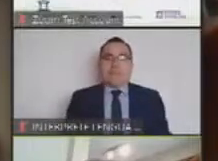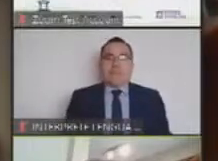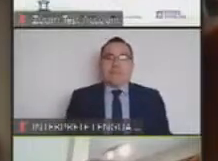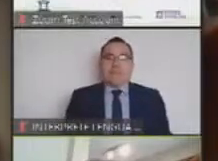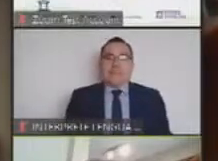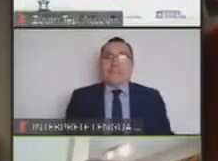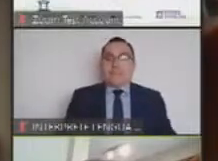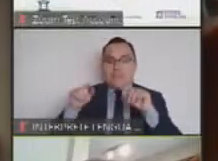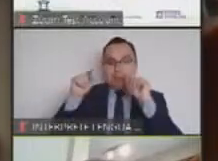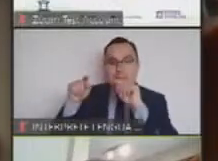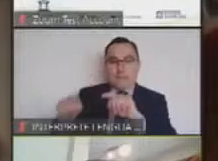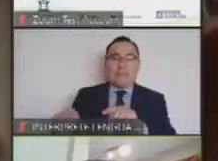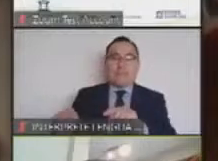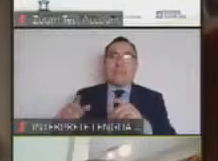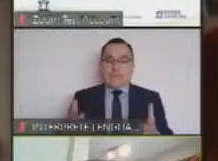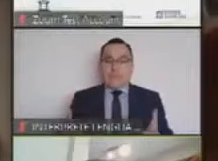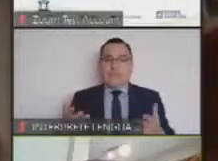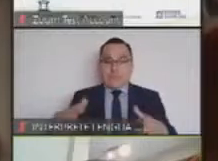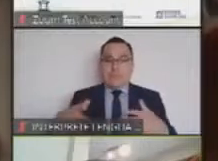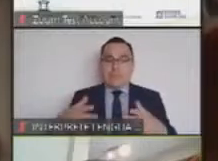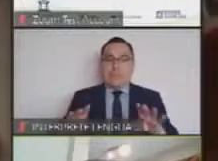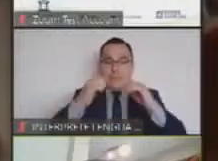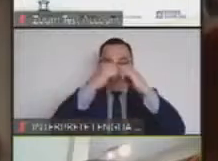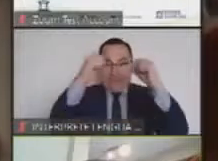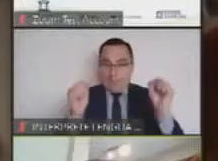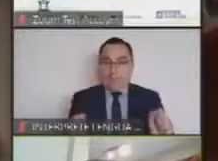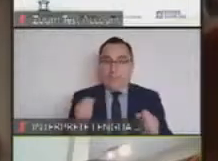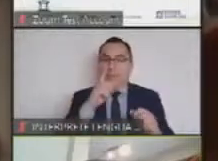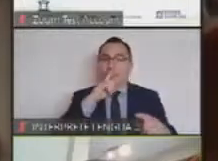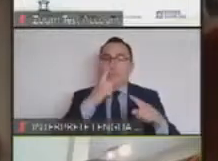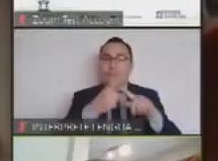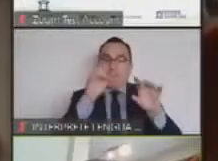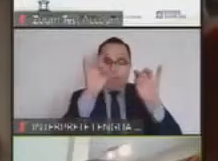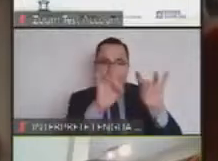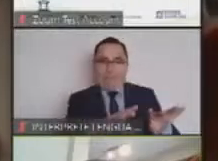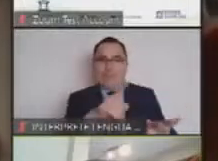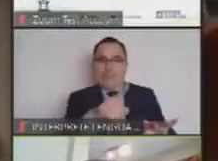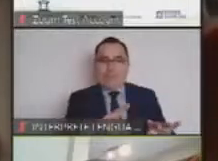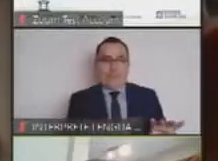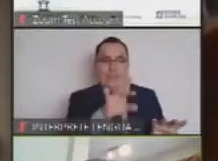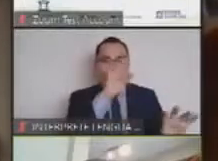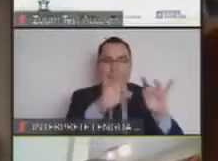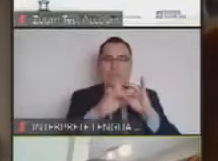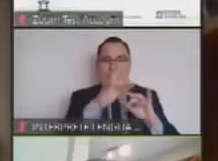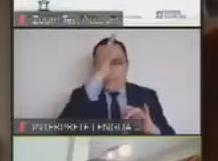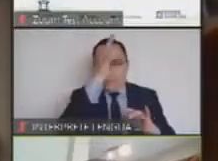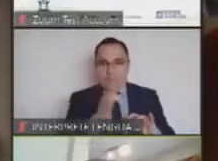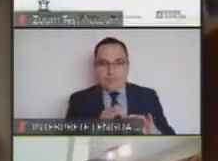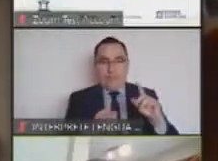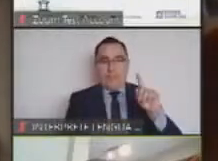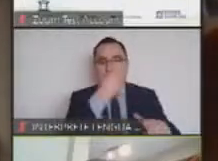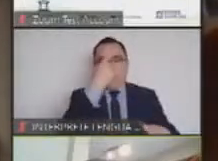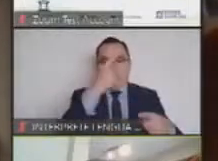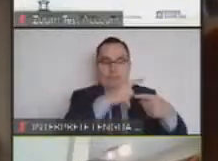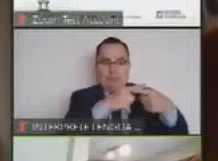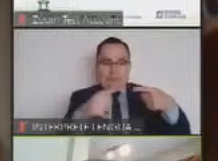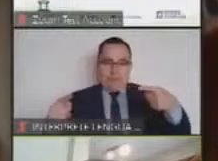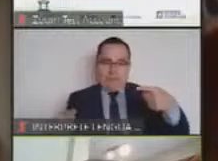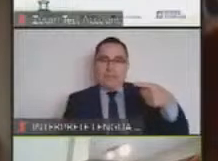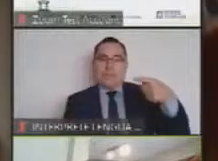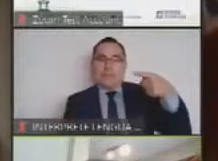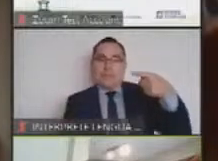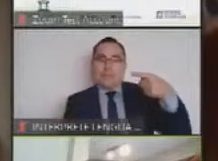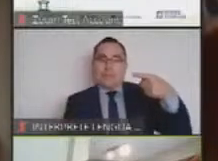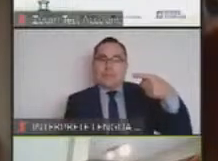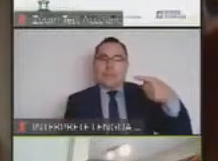Eso es en cuanto al sistema de nombramiento de miembros del escalafón primario. Otra